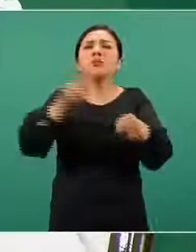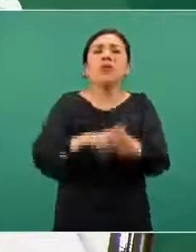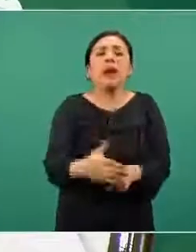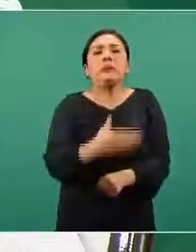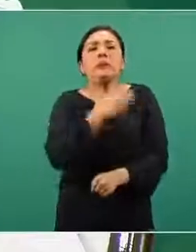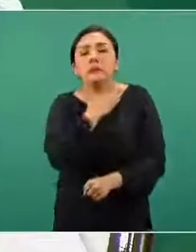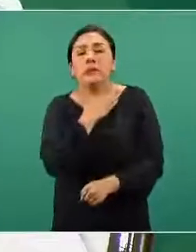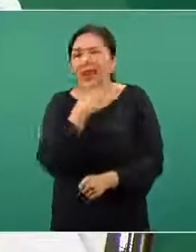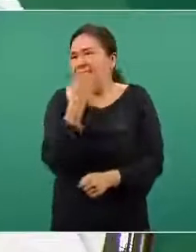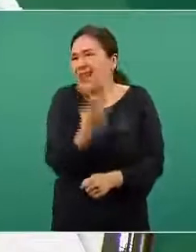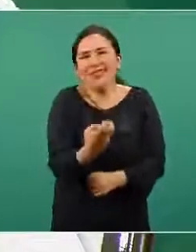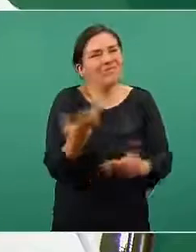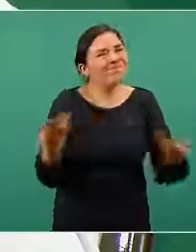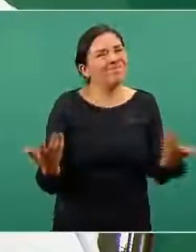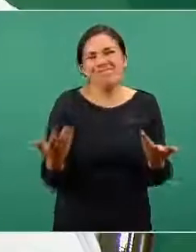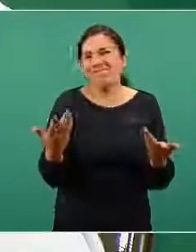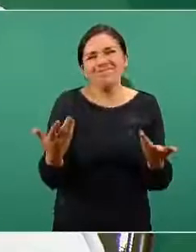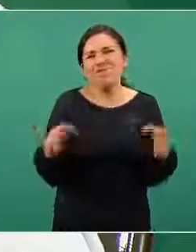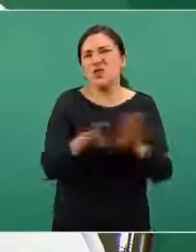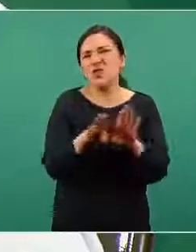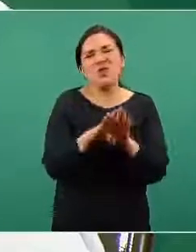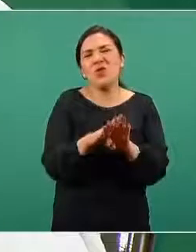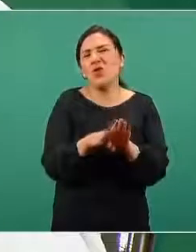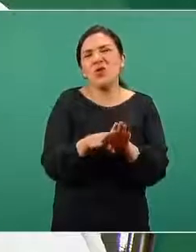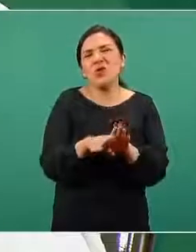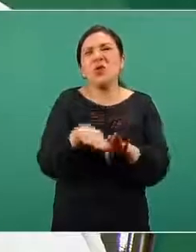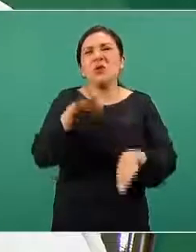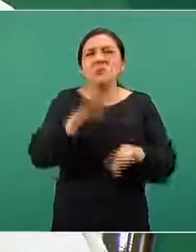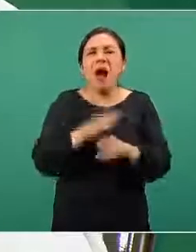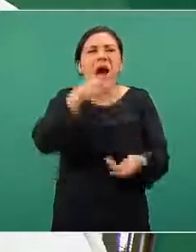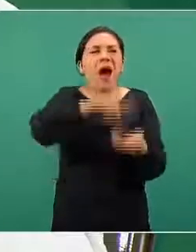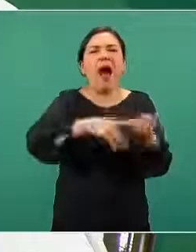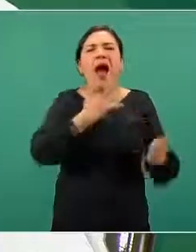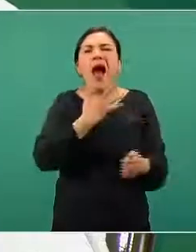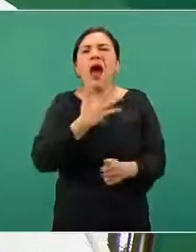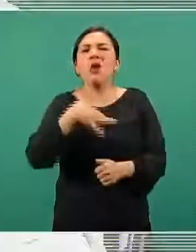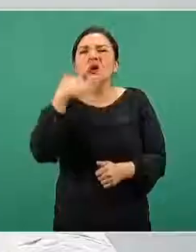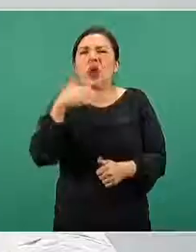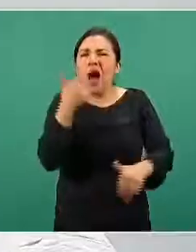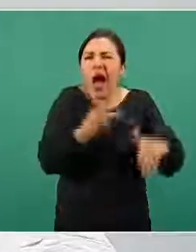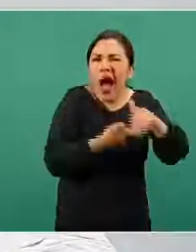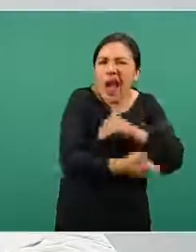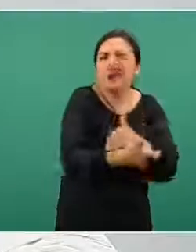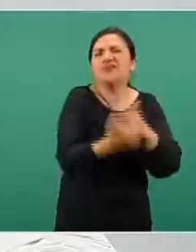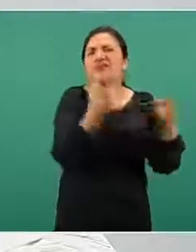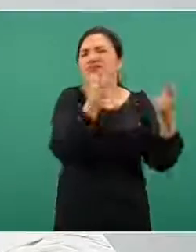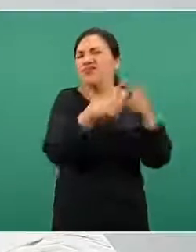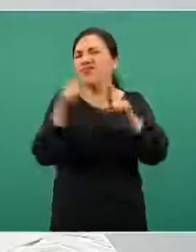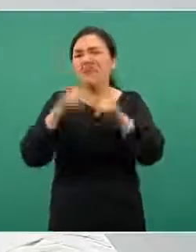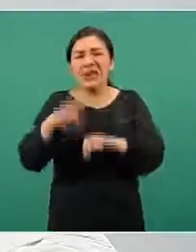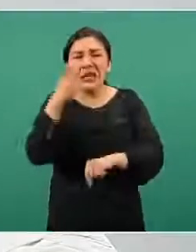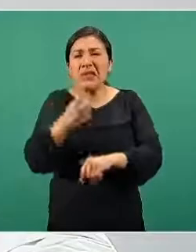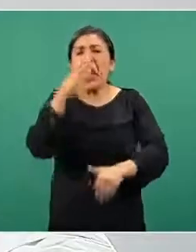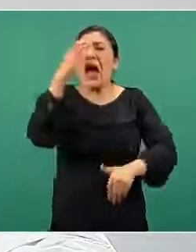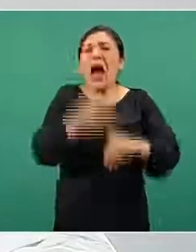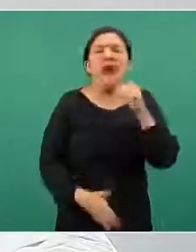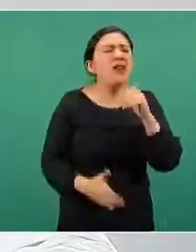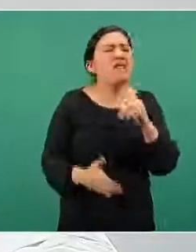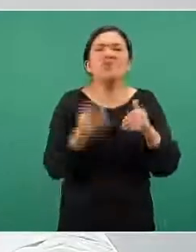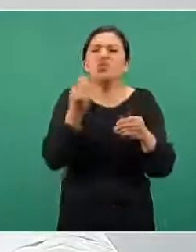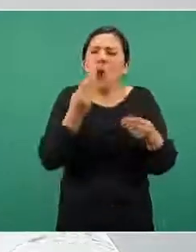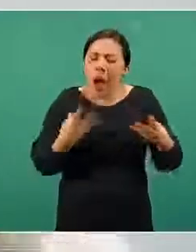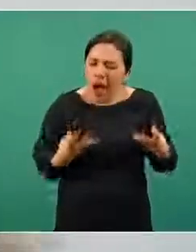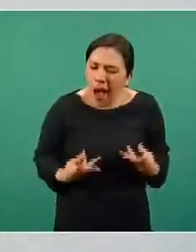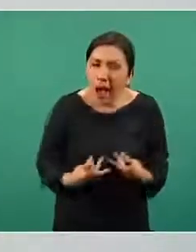que es un drenaje, aparte de corrupción, de nunca acabar de tantos